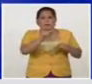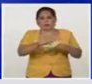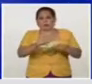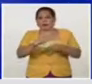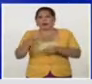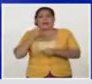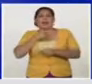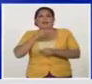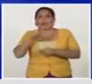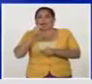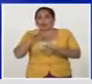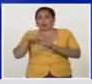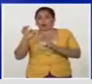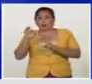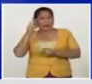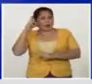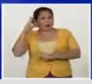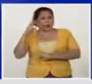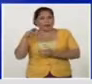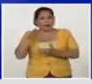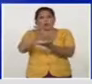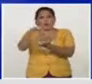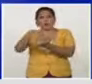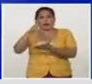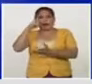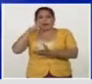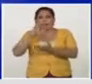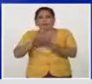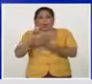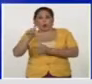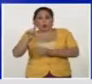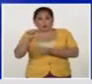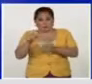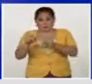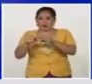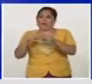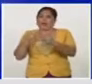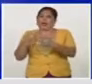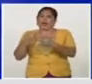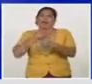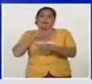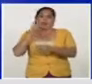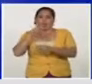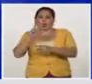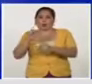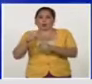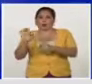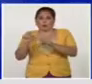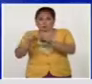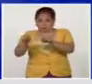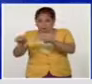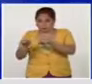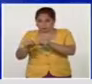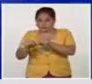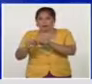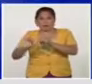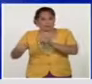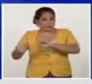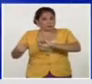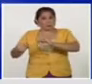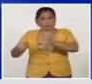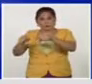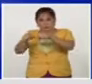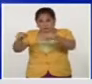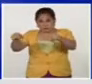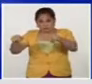el Carmelo, me acuerdo. El Carmelo. Que fue, yo creo que el primer evento que se declaró en nuestro país. Con un nivel de restricción importante. Con un